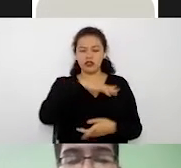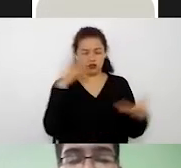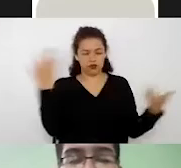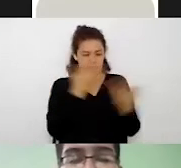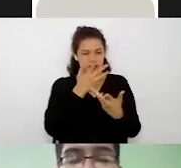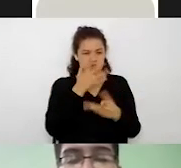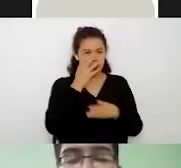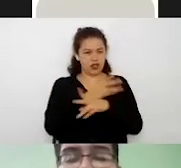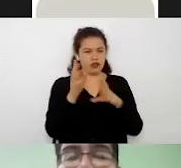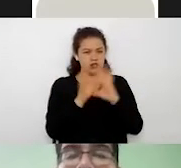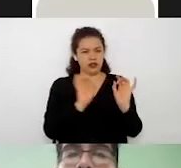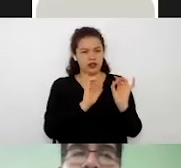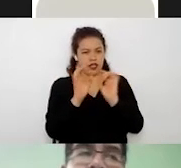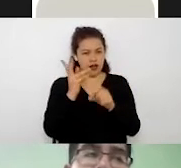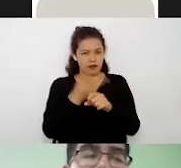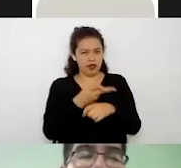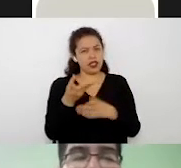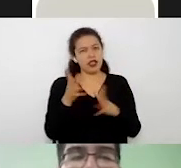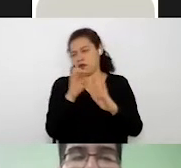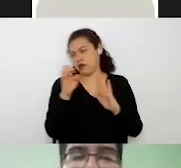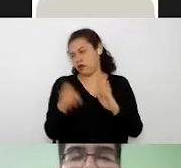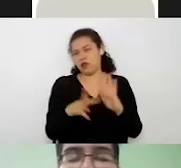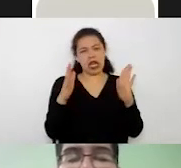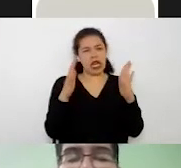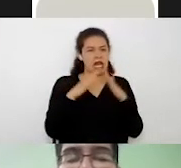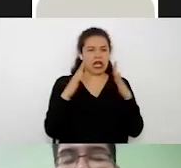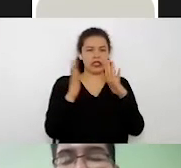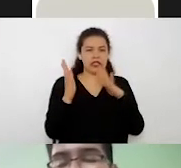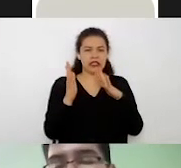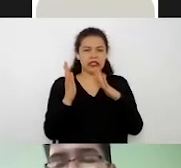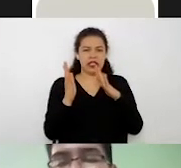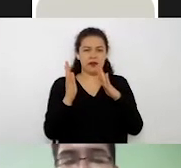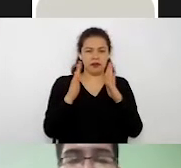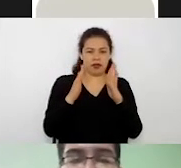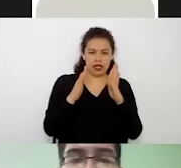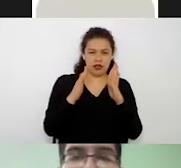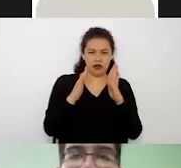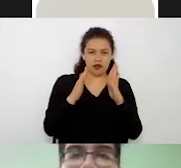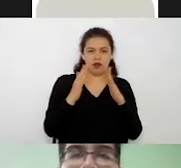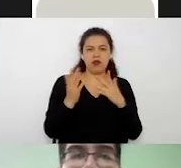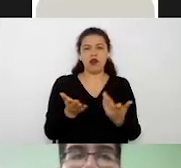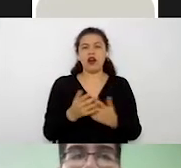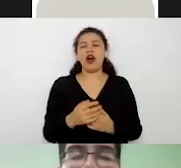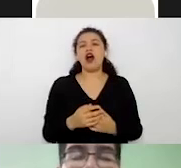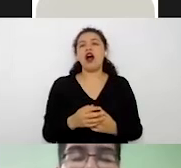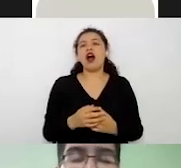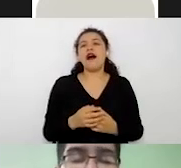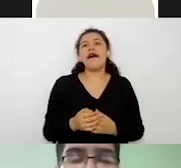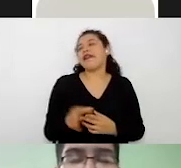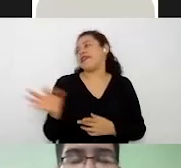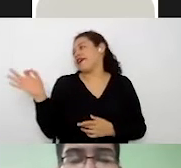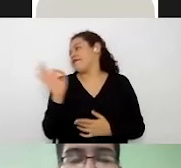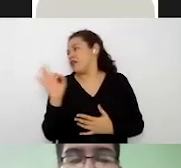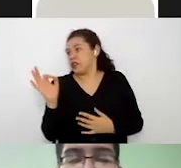ciertas cositas que pueden estar pasando, como que la casa haya sufrido una leve inclinación o como que haya